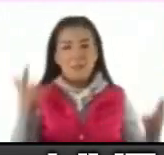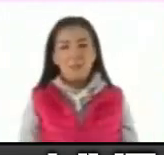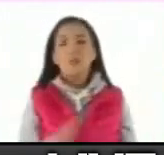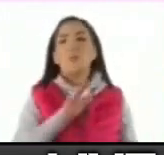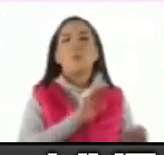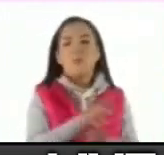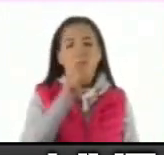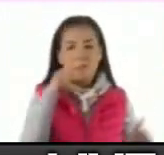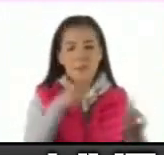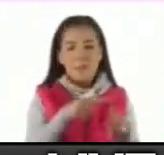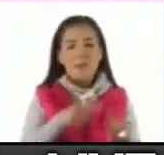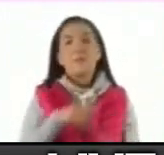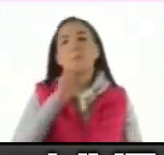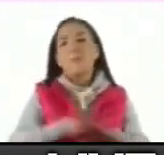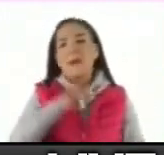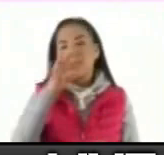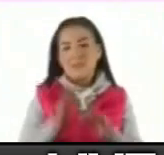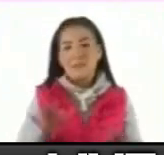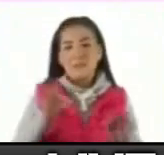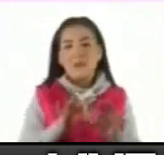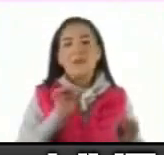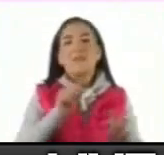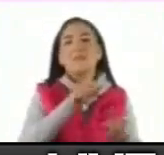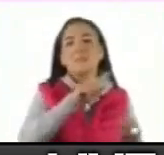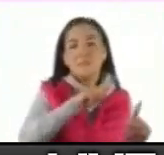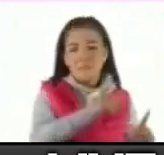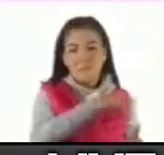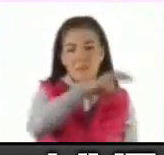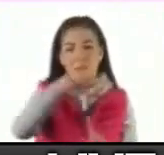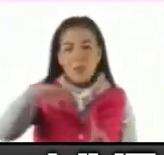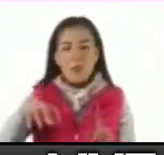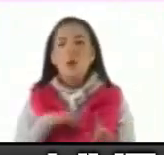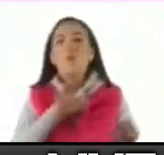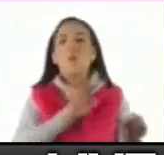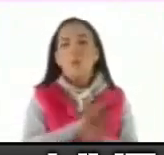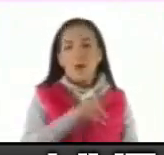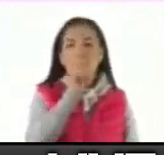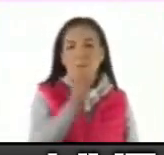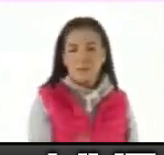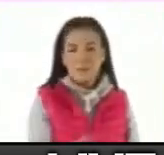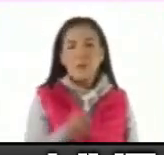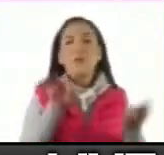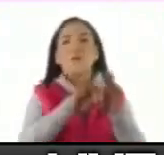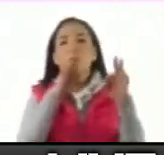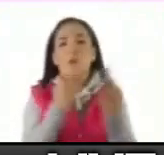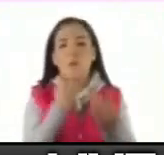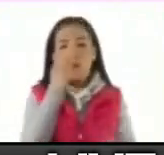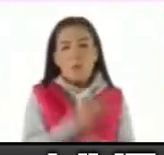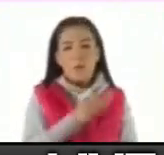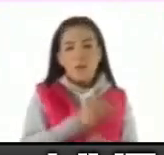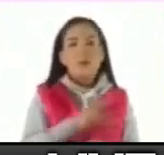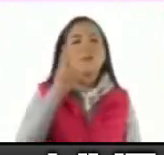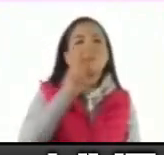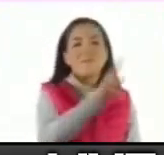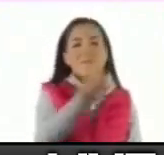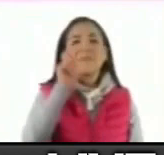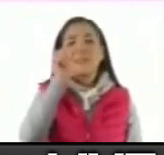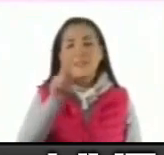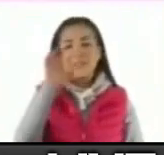alquímicas han influenciado muchas áreas y han tenido mucho que ver con la forma en la que actualmente apreciamos las